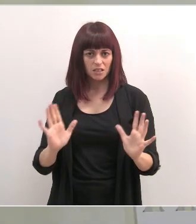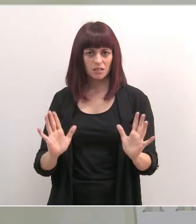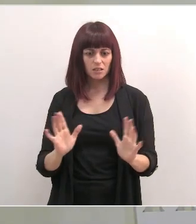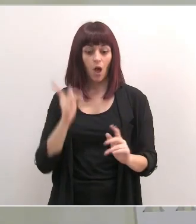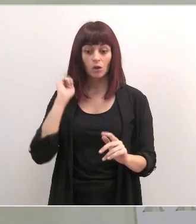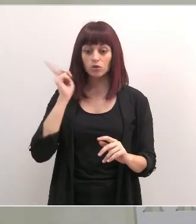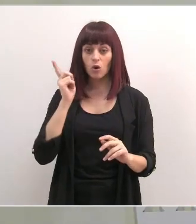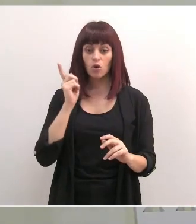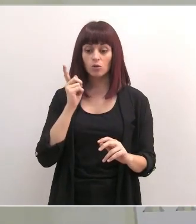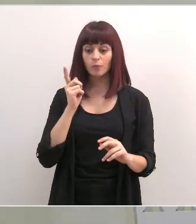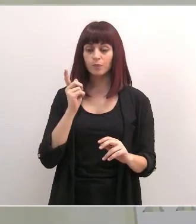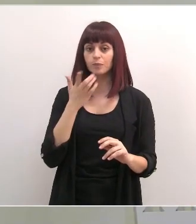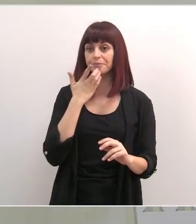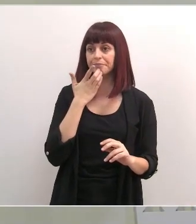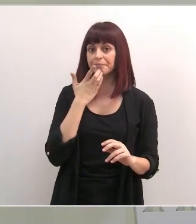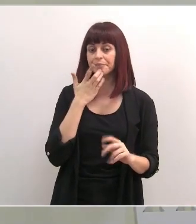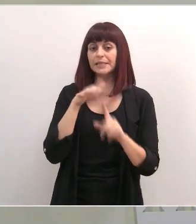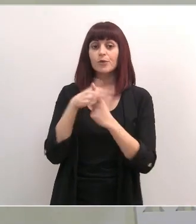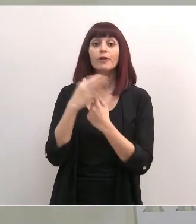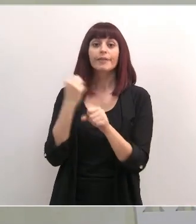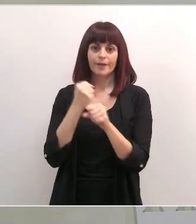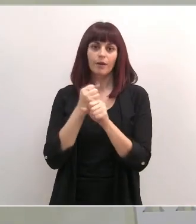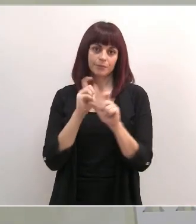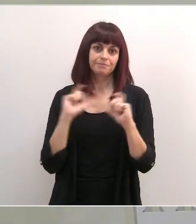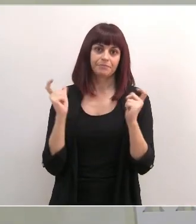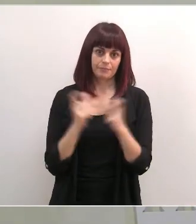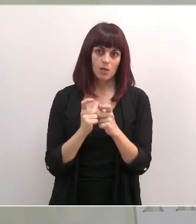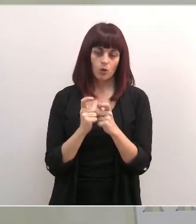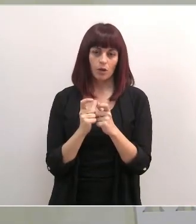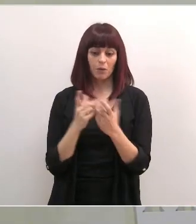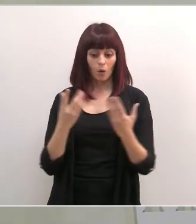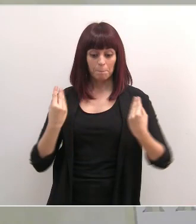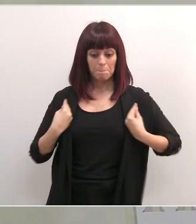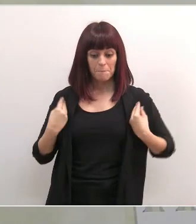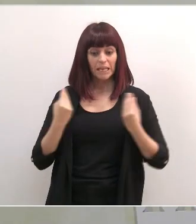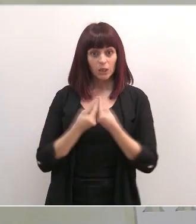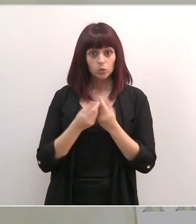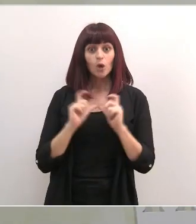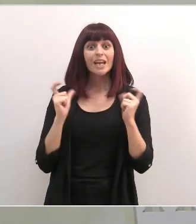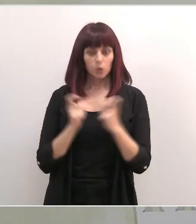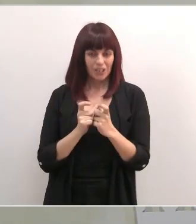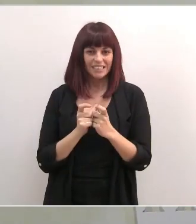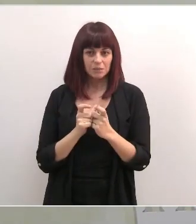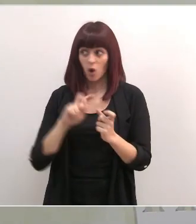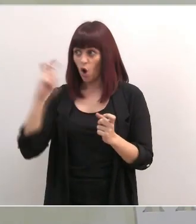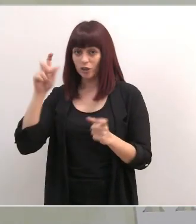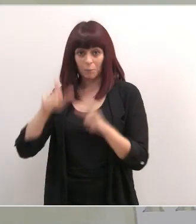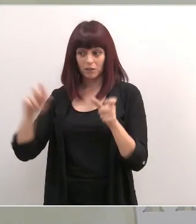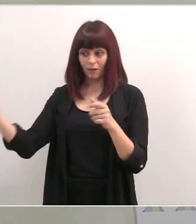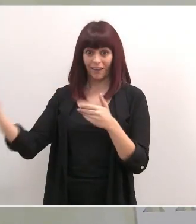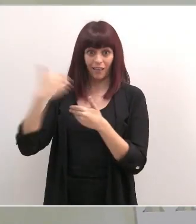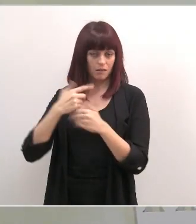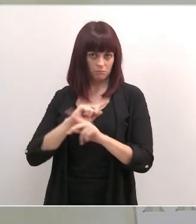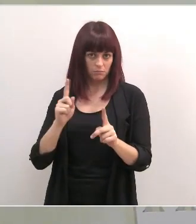más que nos podamos reunir, salvo en situaciones de trabajo, con las personas con las que convivimos o con la familia, es realmente pues una